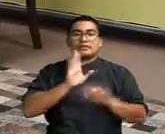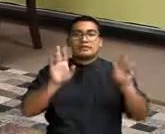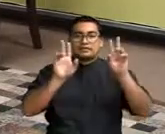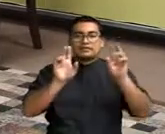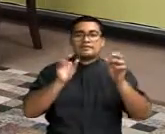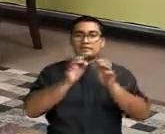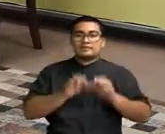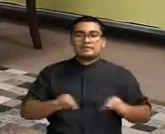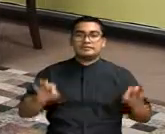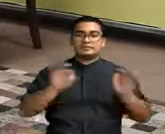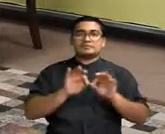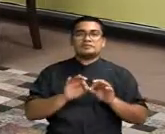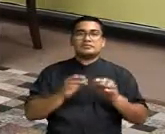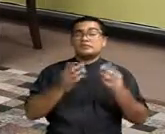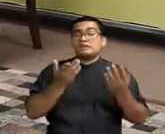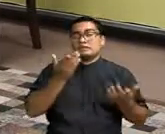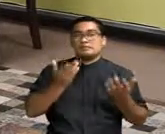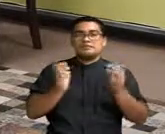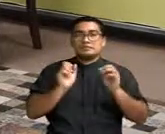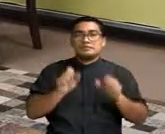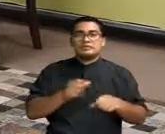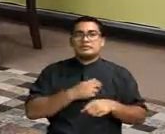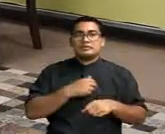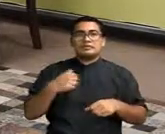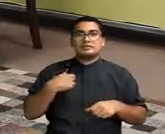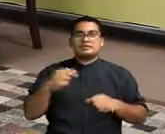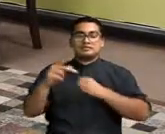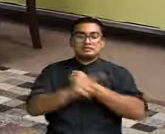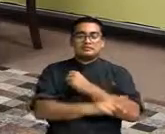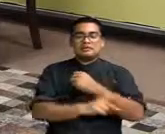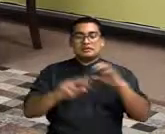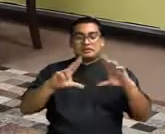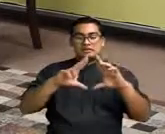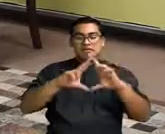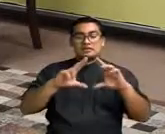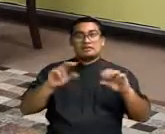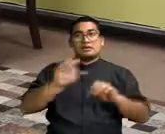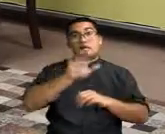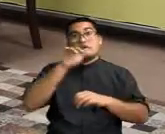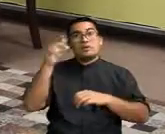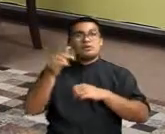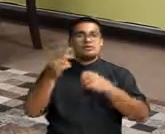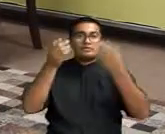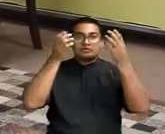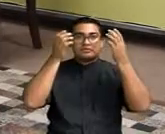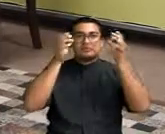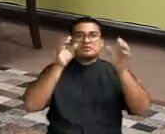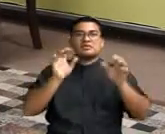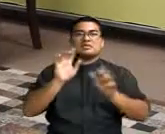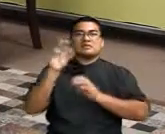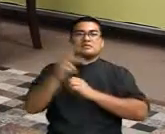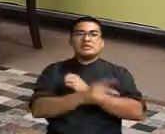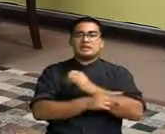importante y que suele pasar en nuestro país y en otras culturas de los